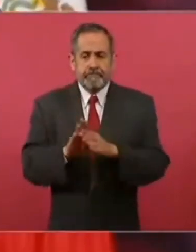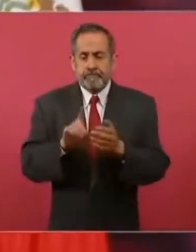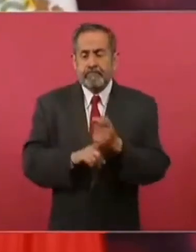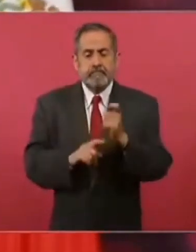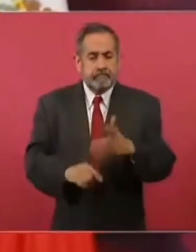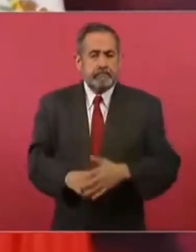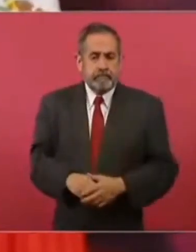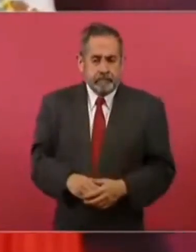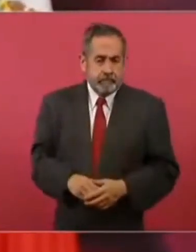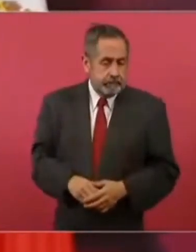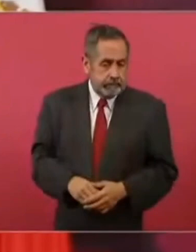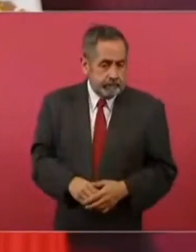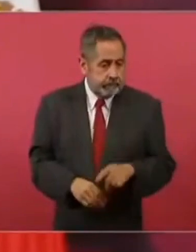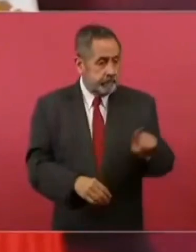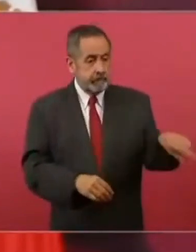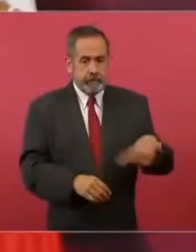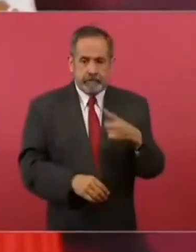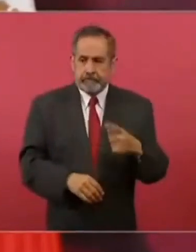que hay,